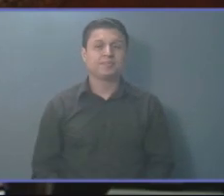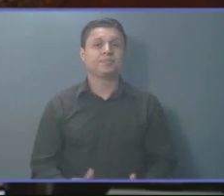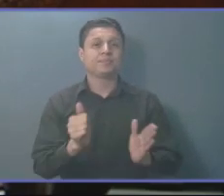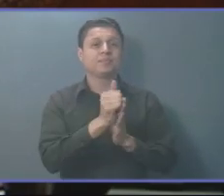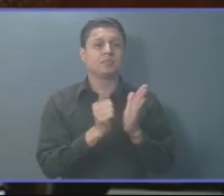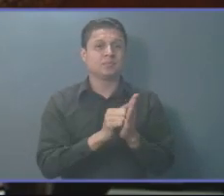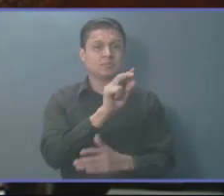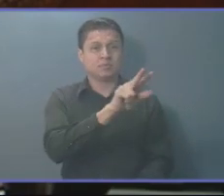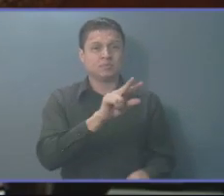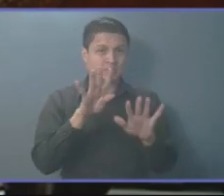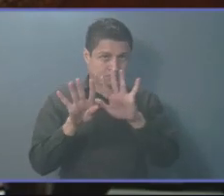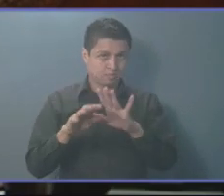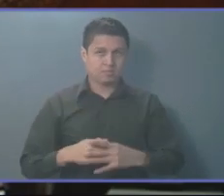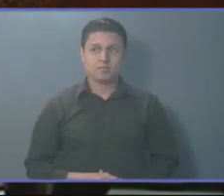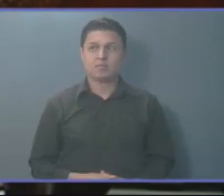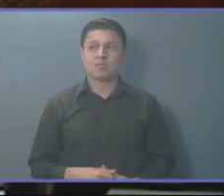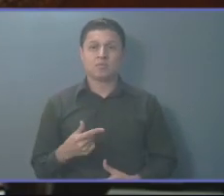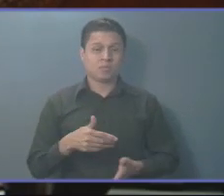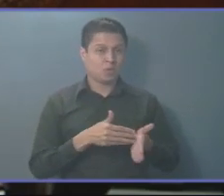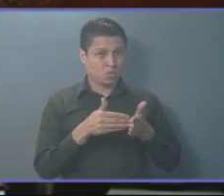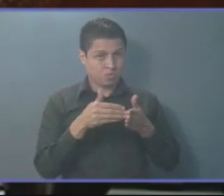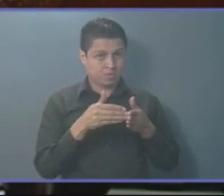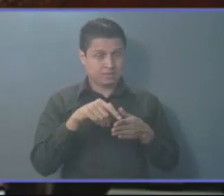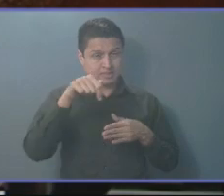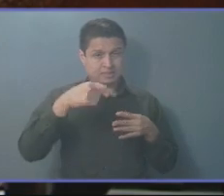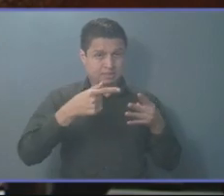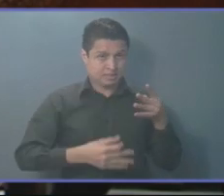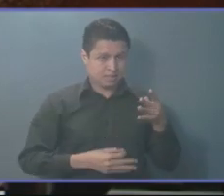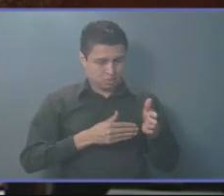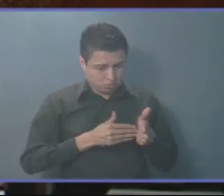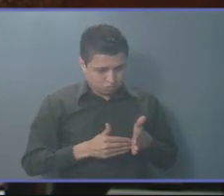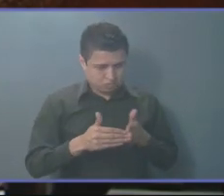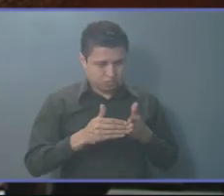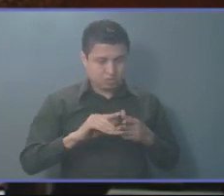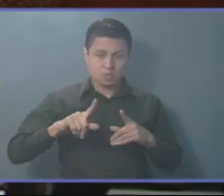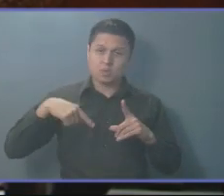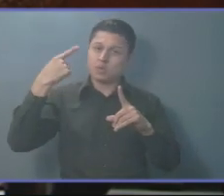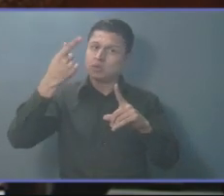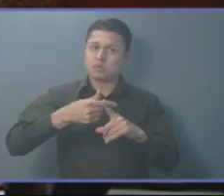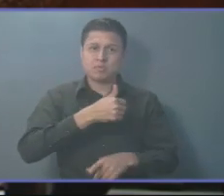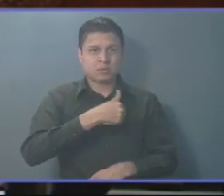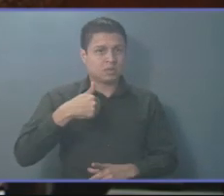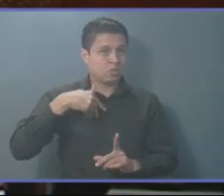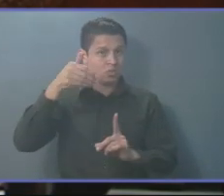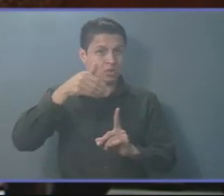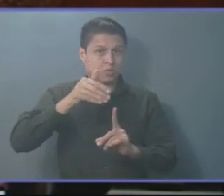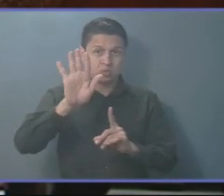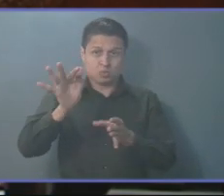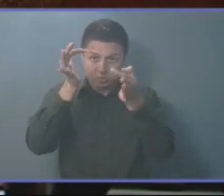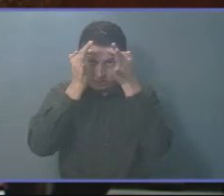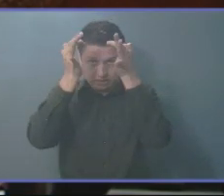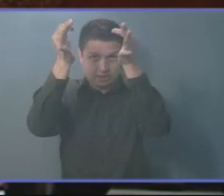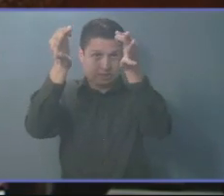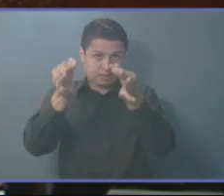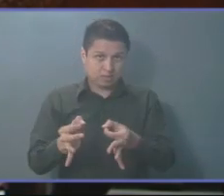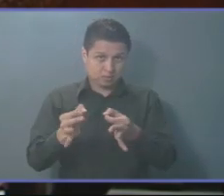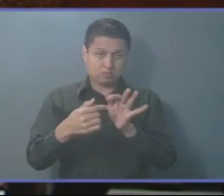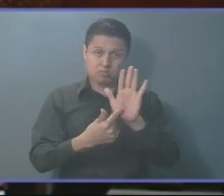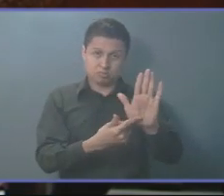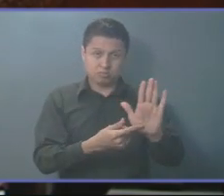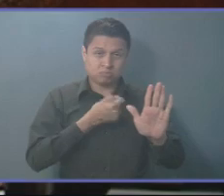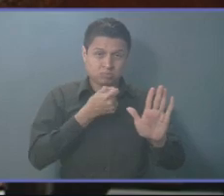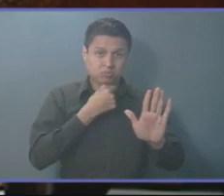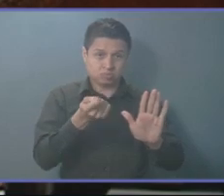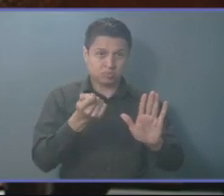Artículo 29. A partir de la entrada en vigencia del presente decreto y hasta que el Ministerio de Educación, Ciencia y Tecnología lo indique,